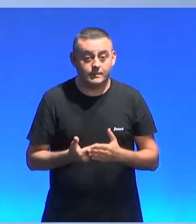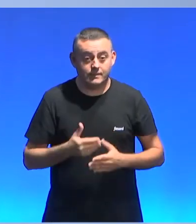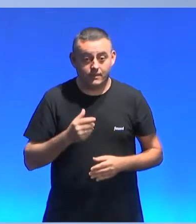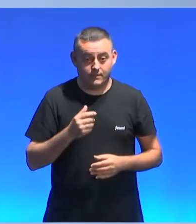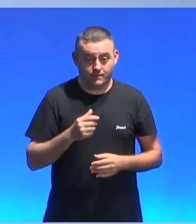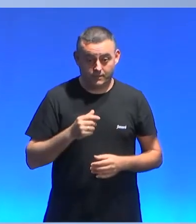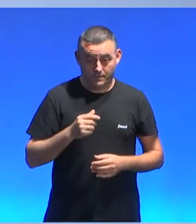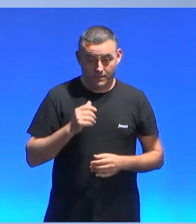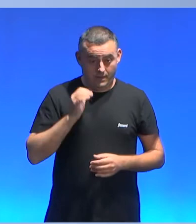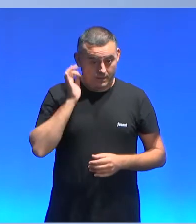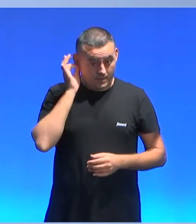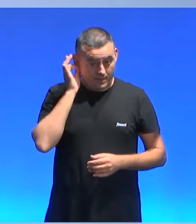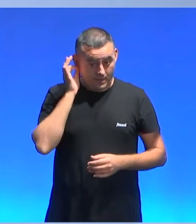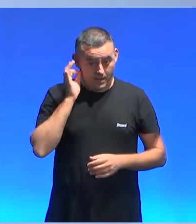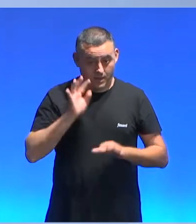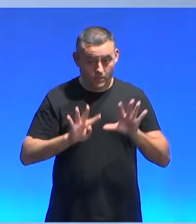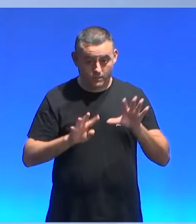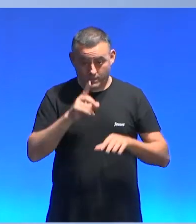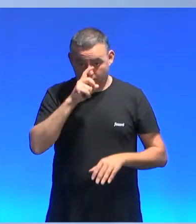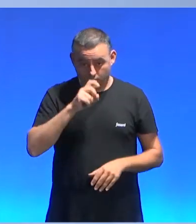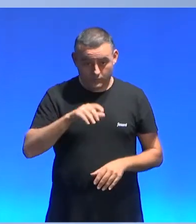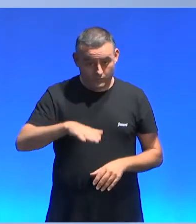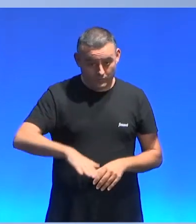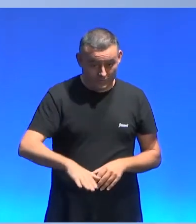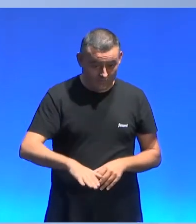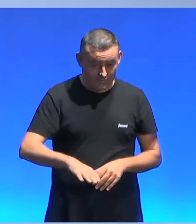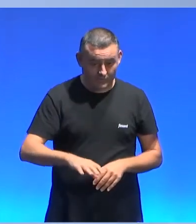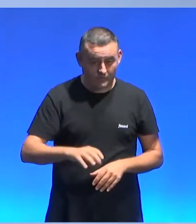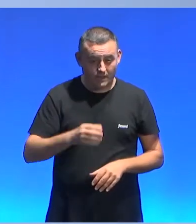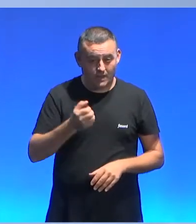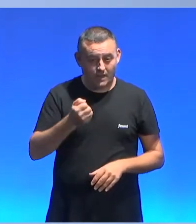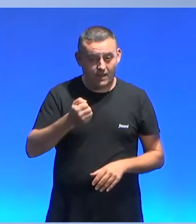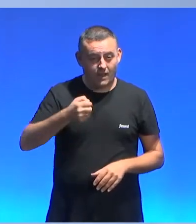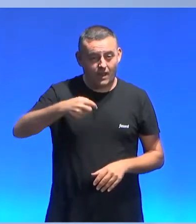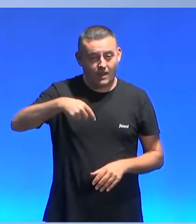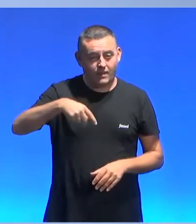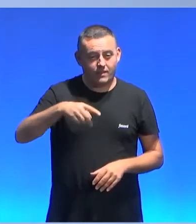una niña de 9 años, que dice: